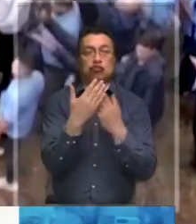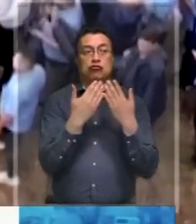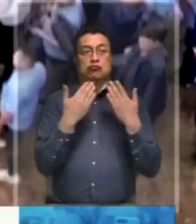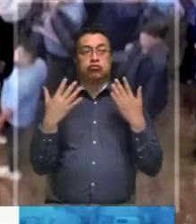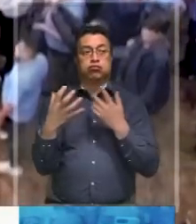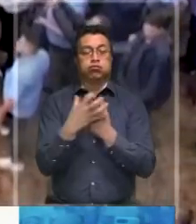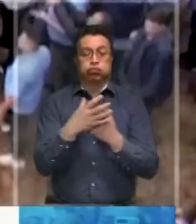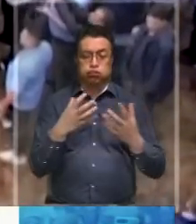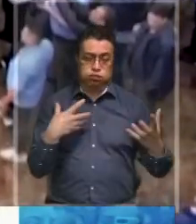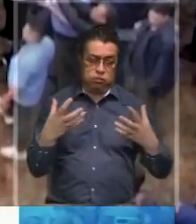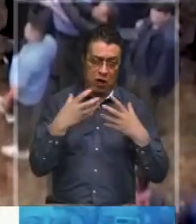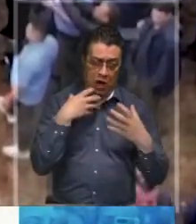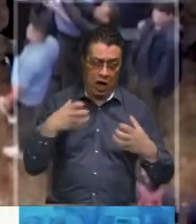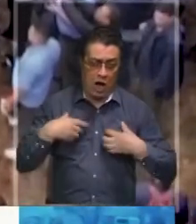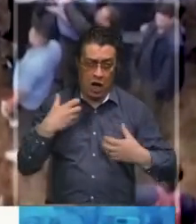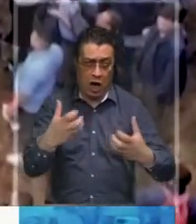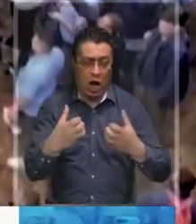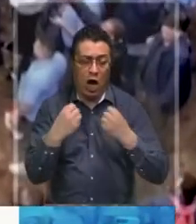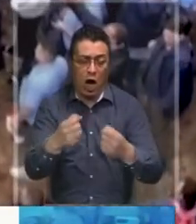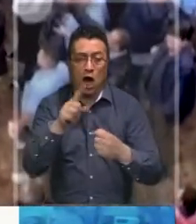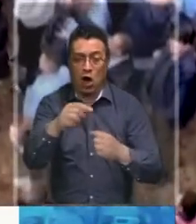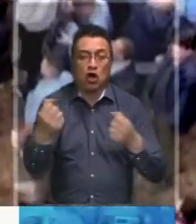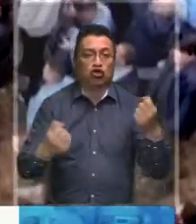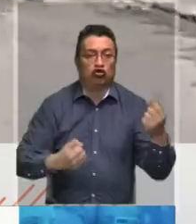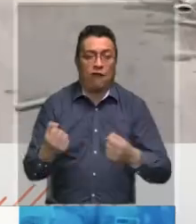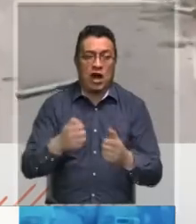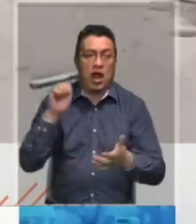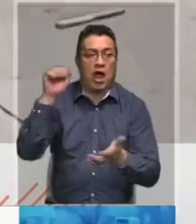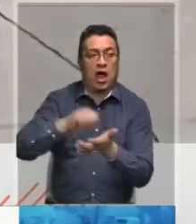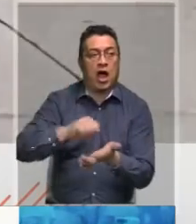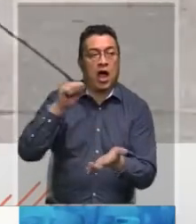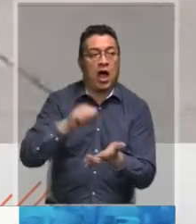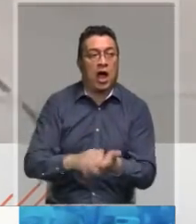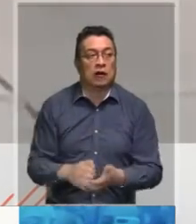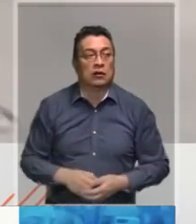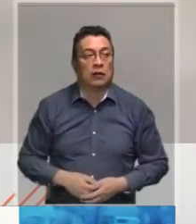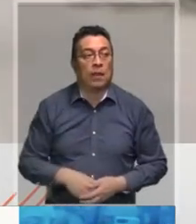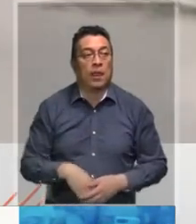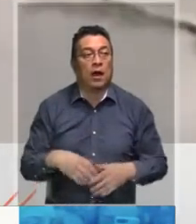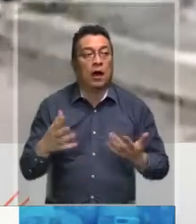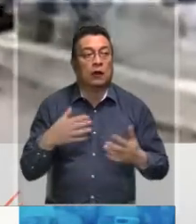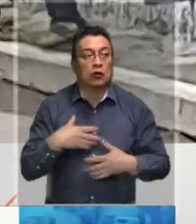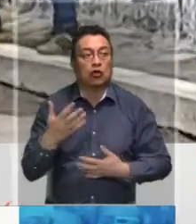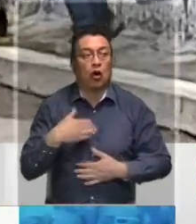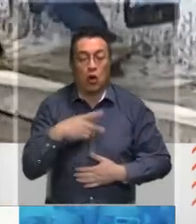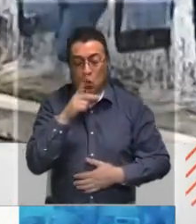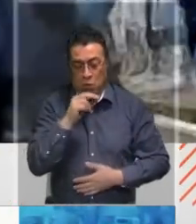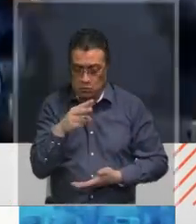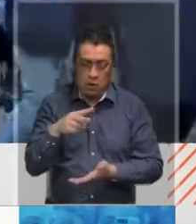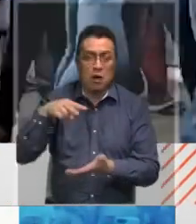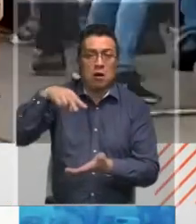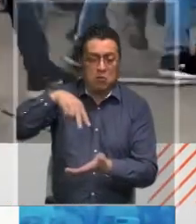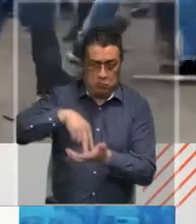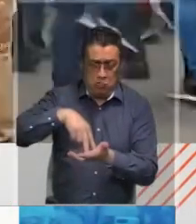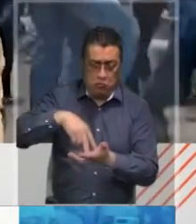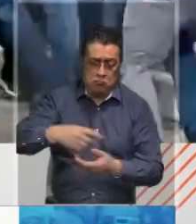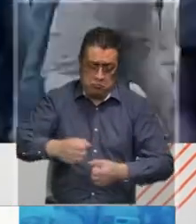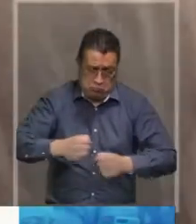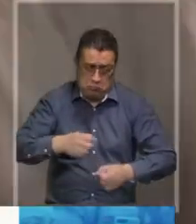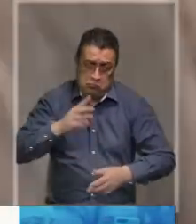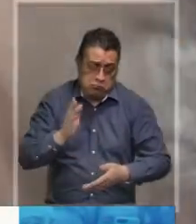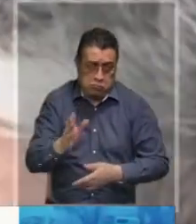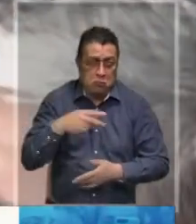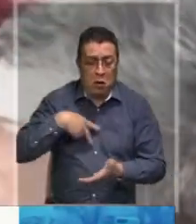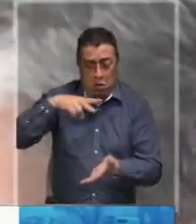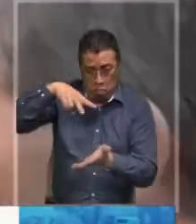la ira y las quejas de los choferes que se manifestaban. Uno muere de pie, pero nunca de rodillas. Bernie, uno respecto... sabe como soldado,